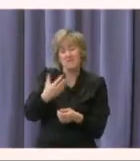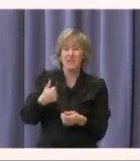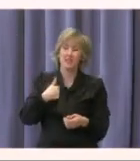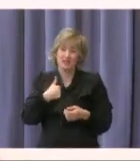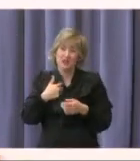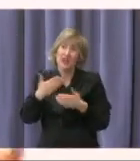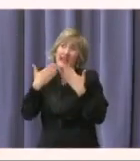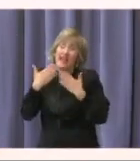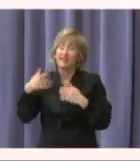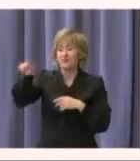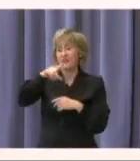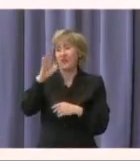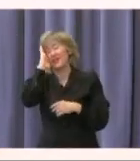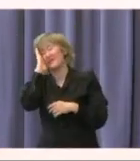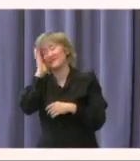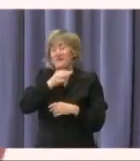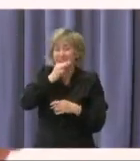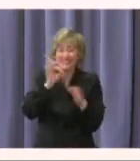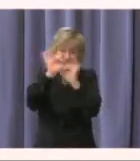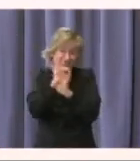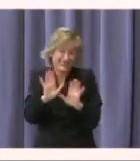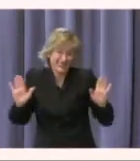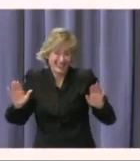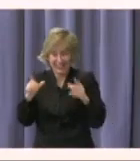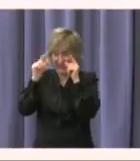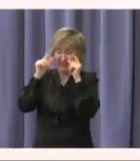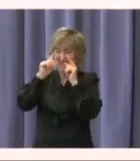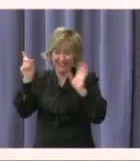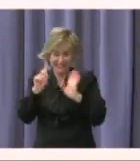la siesta, que es mi, o sea, para que no durmáis, porque si no,